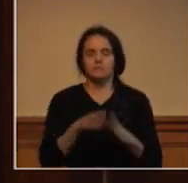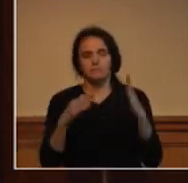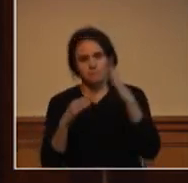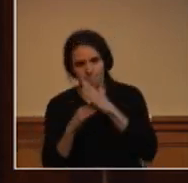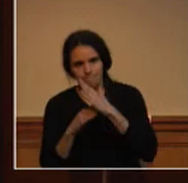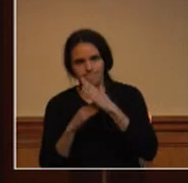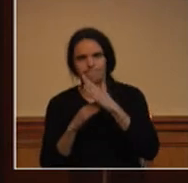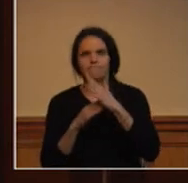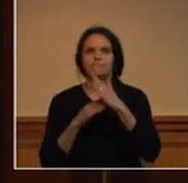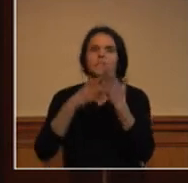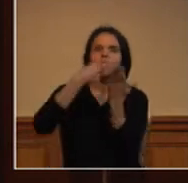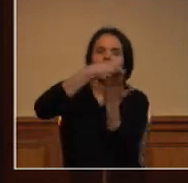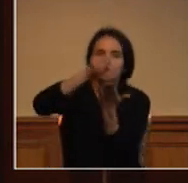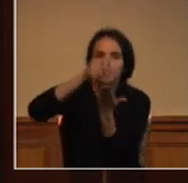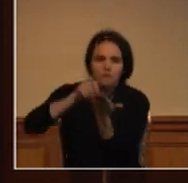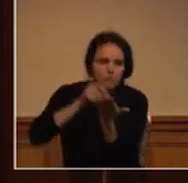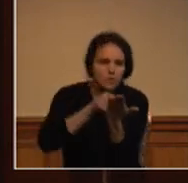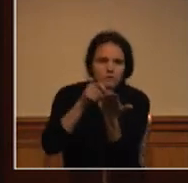una encuesta